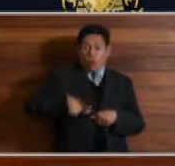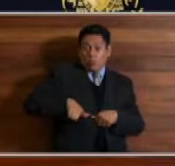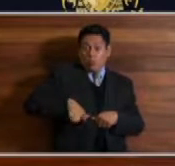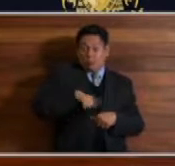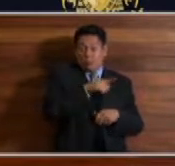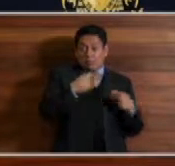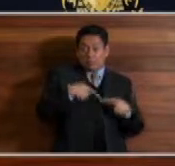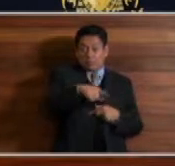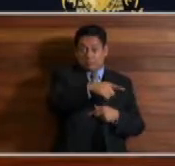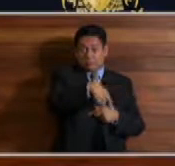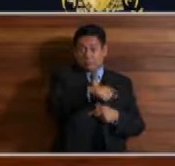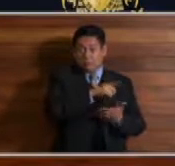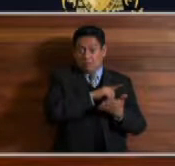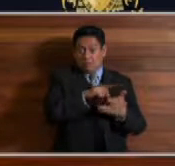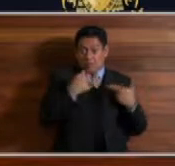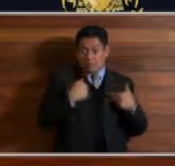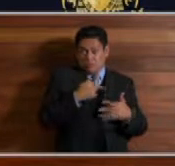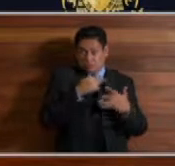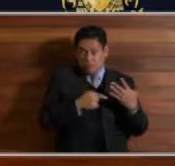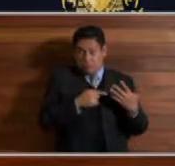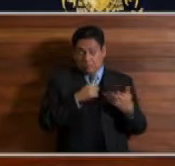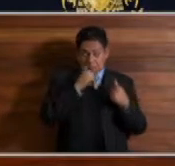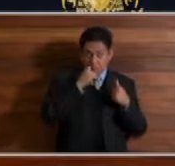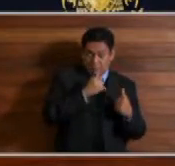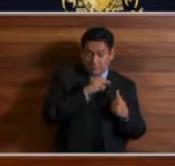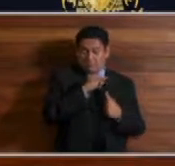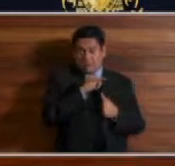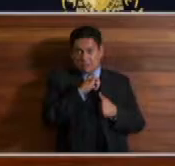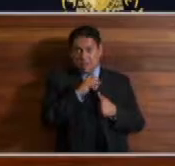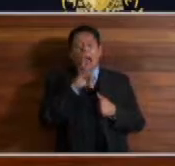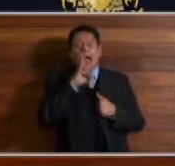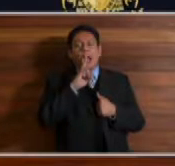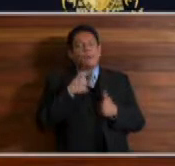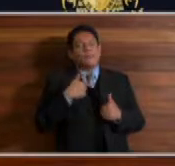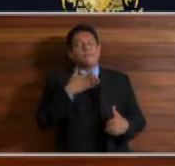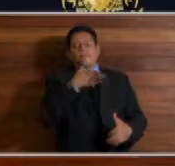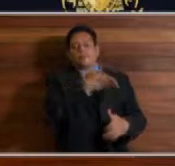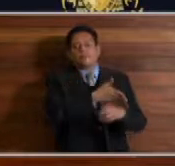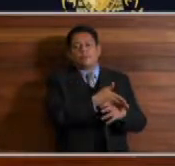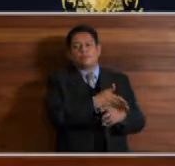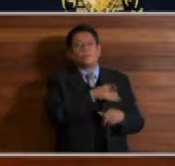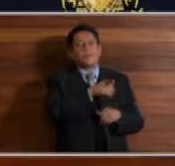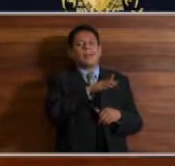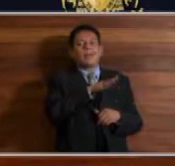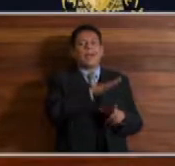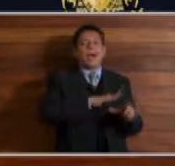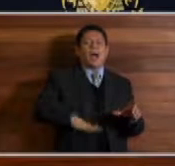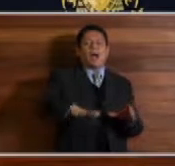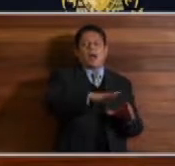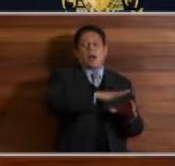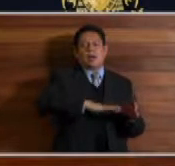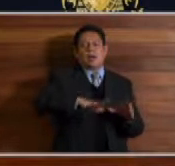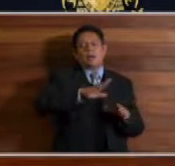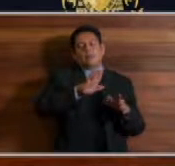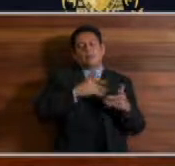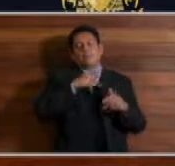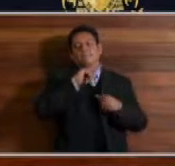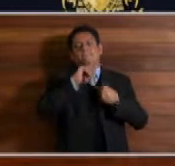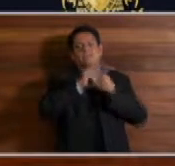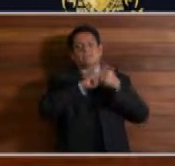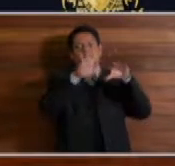Y en mi región, porque yo estuve en coordinación de una región, la región oriental de San